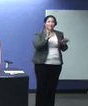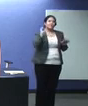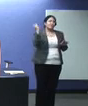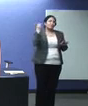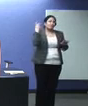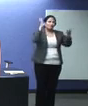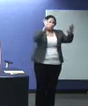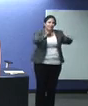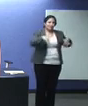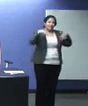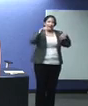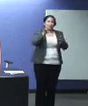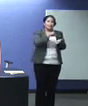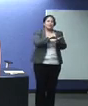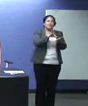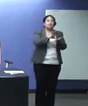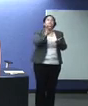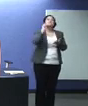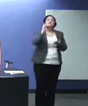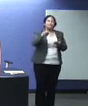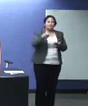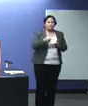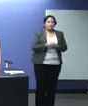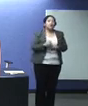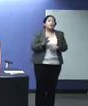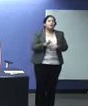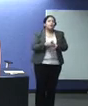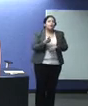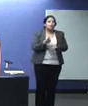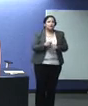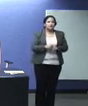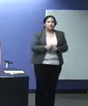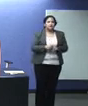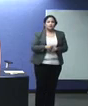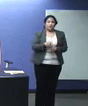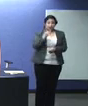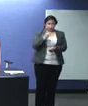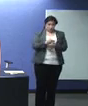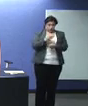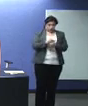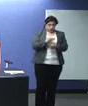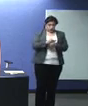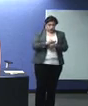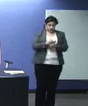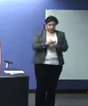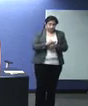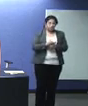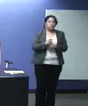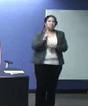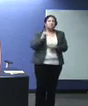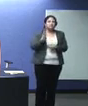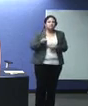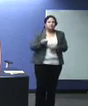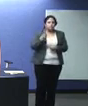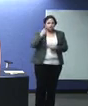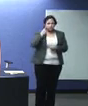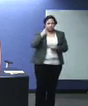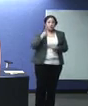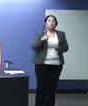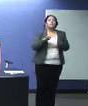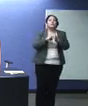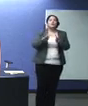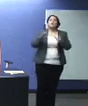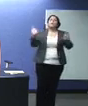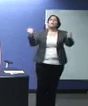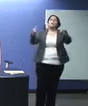qué? Porque esto me va a ayudar a decir, ¿en dónde estamos ahora? De acuerdo a mi experiencia en las comunidades